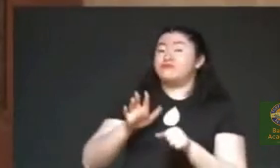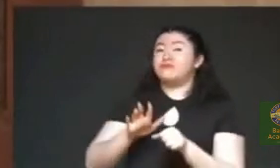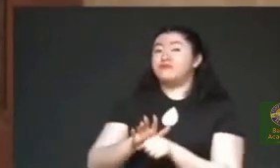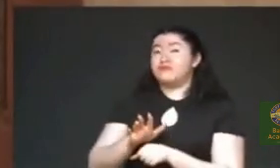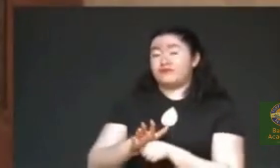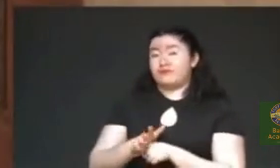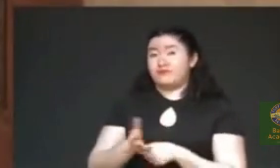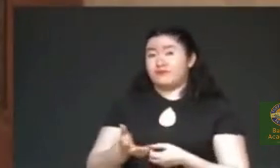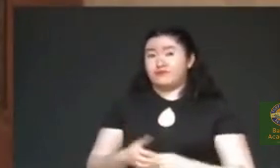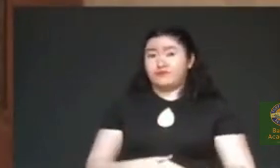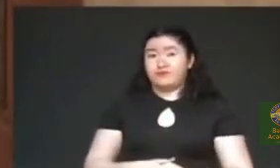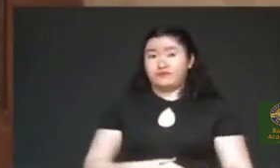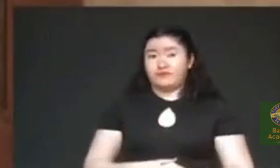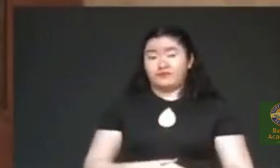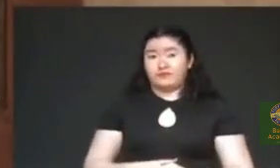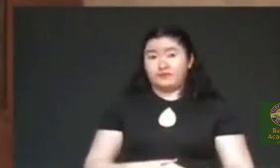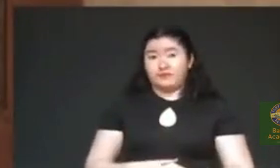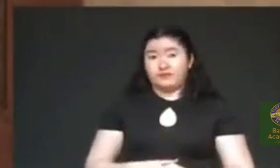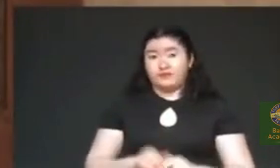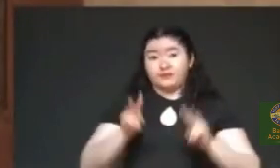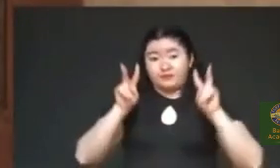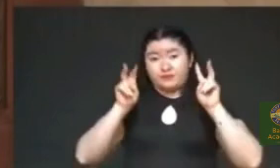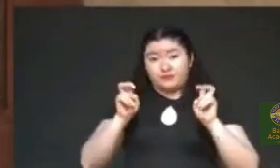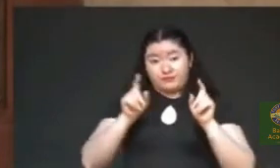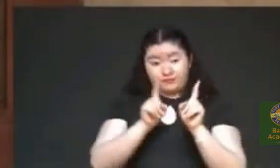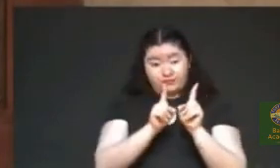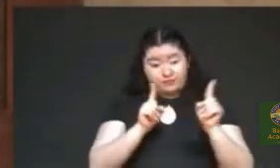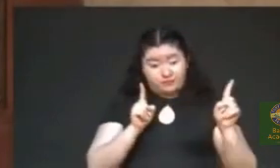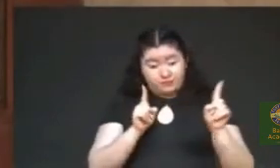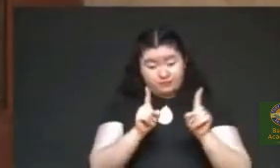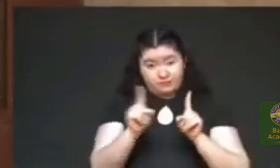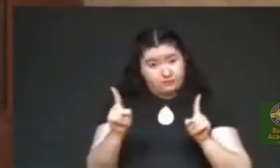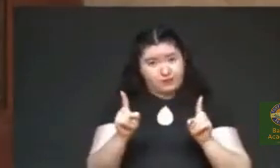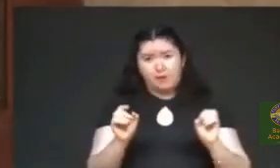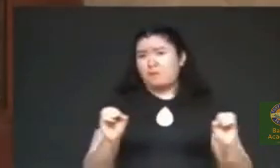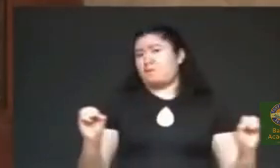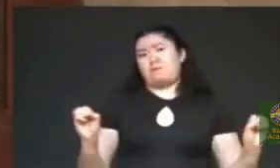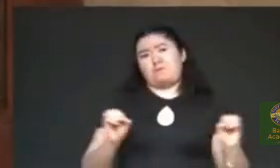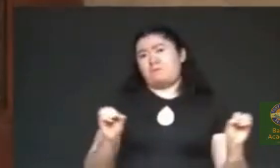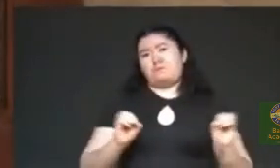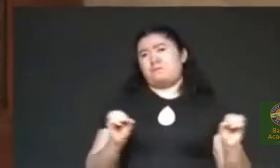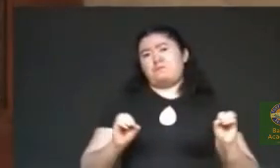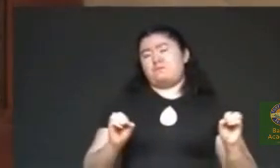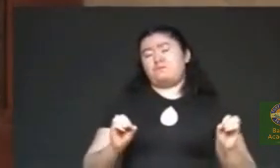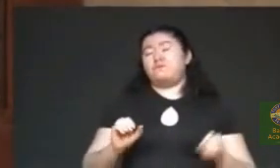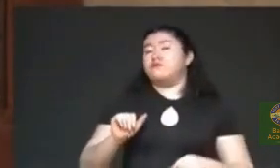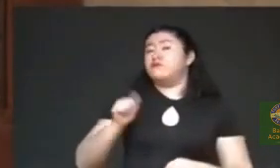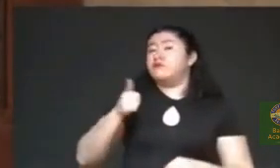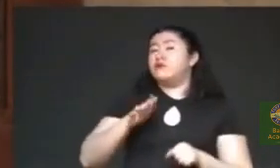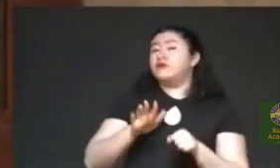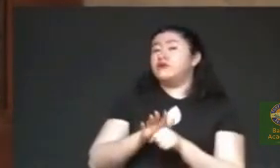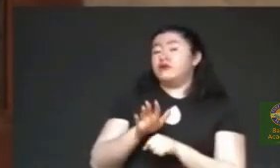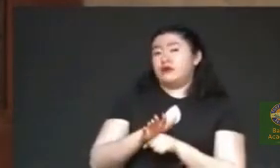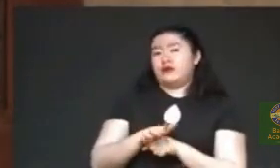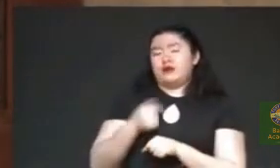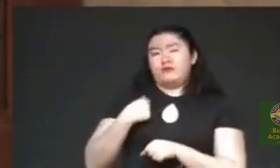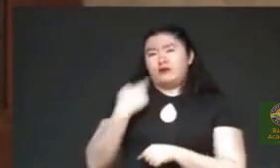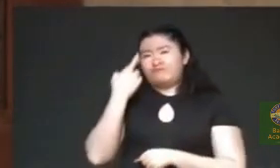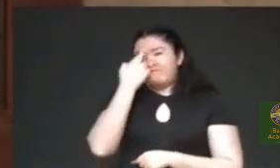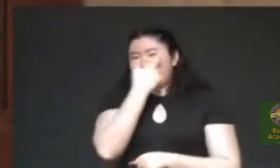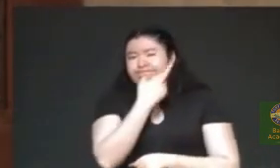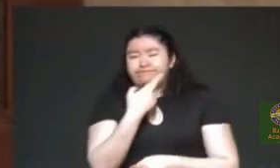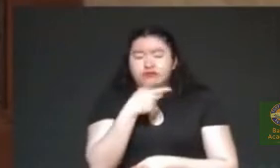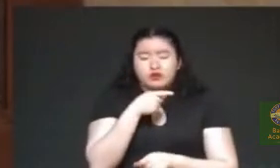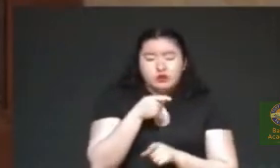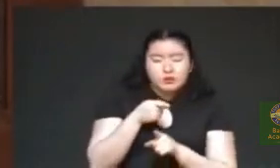se plantea el tema de la sana distancia, en otros ni siquiera existen los filtros.